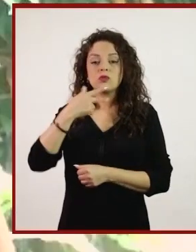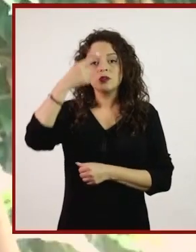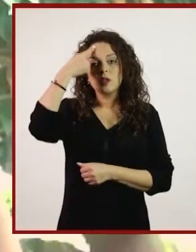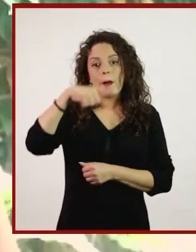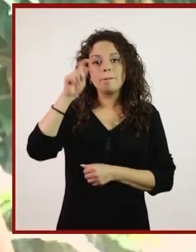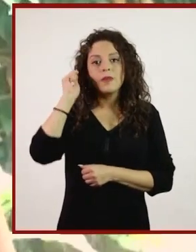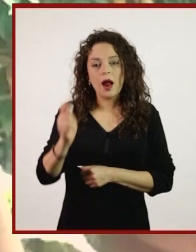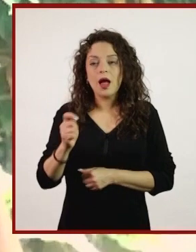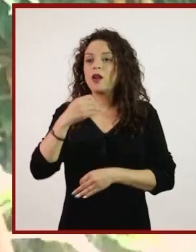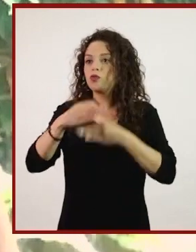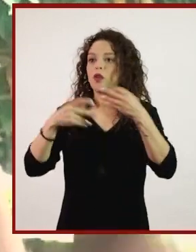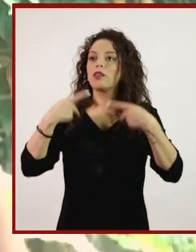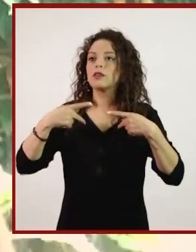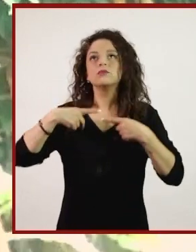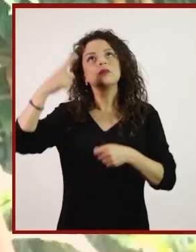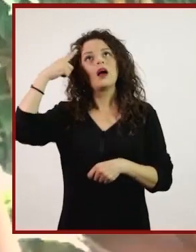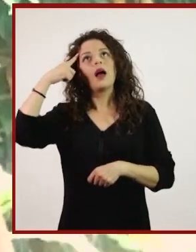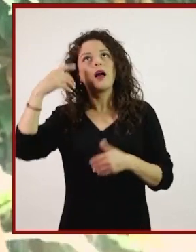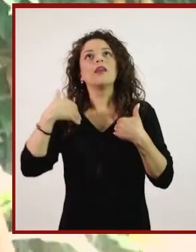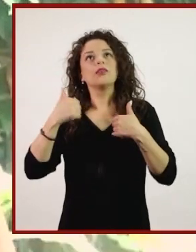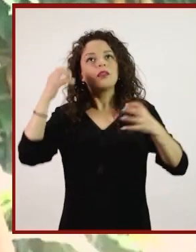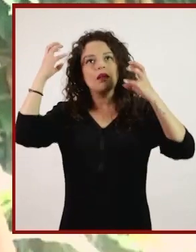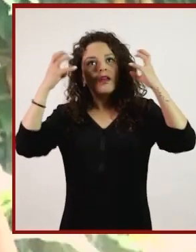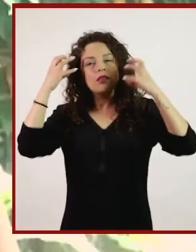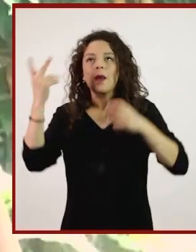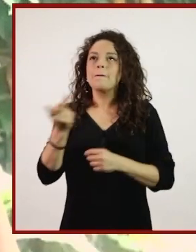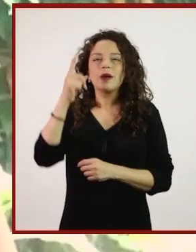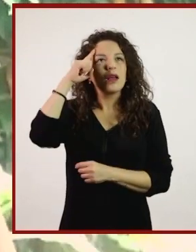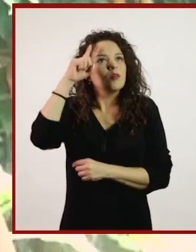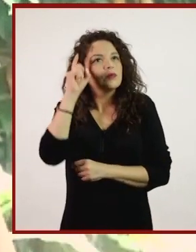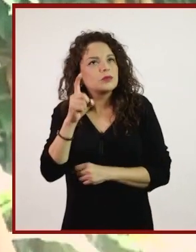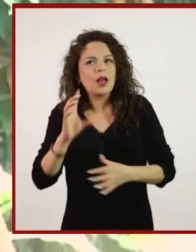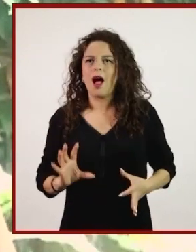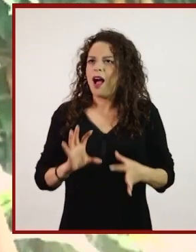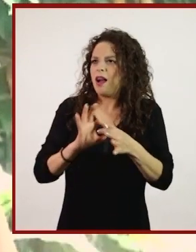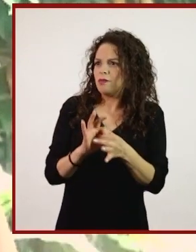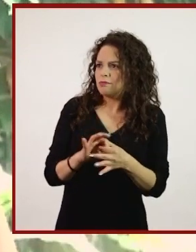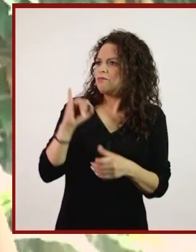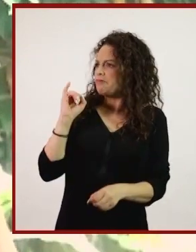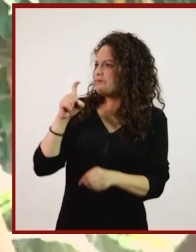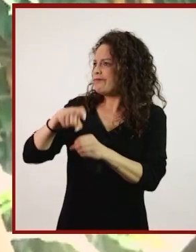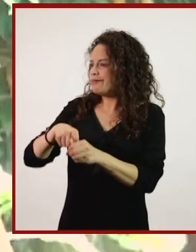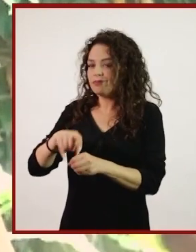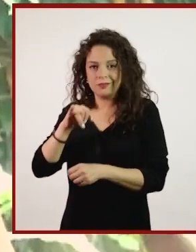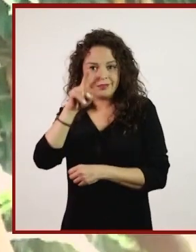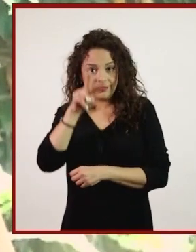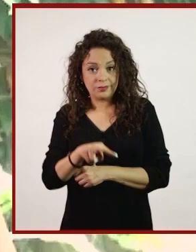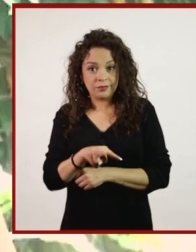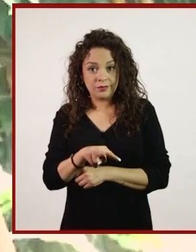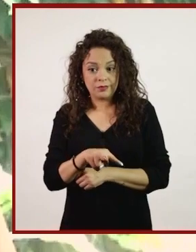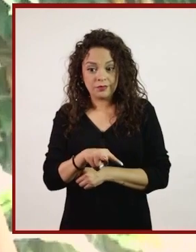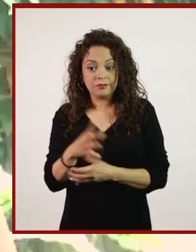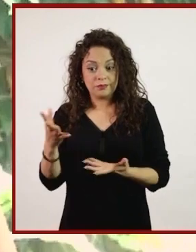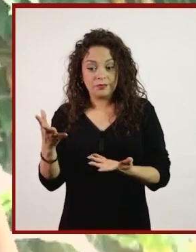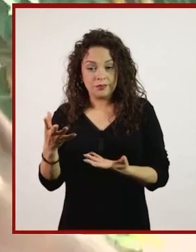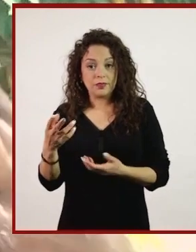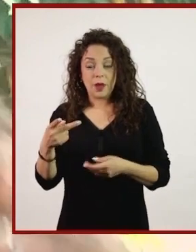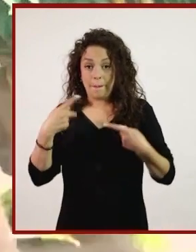sensibilización para escuchar, documentar, preguntar, vincular. Entonces, creo que el papel del artista